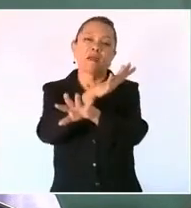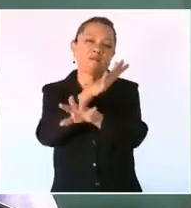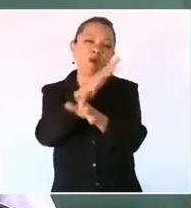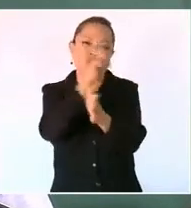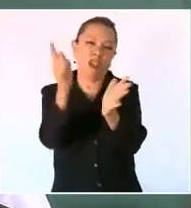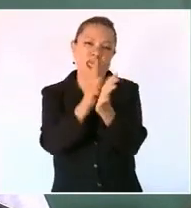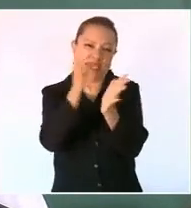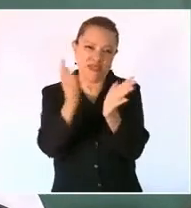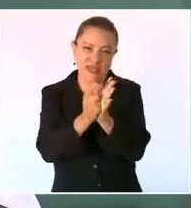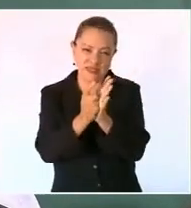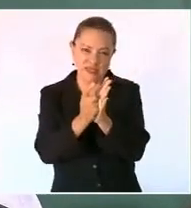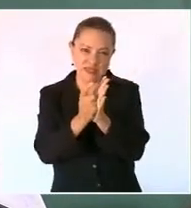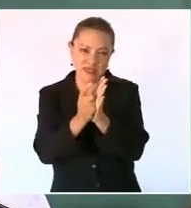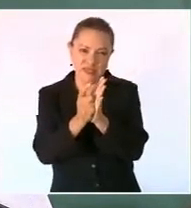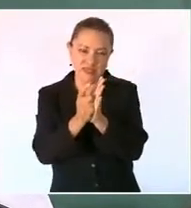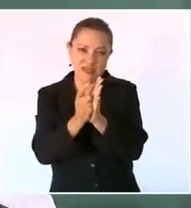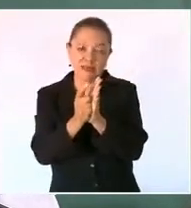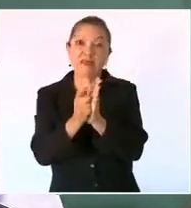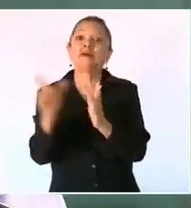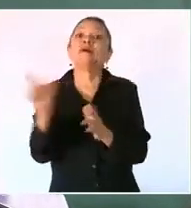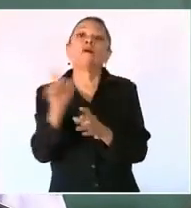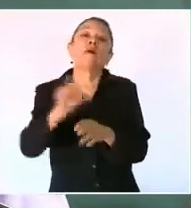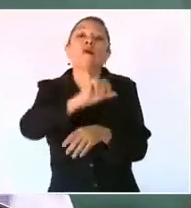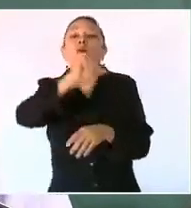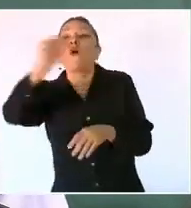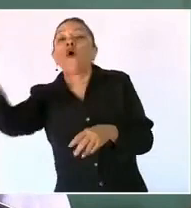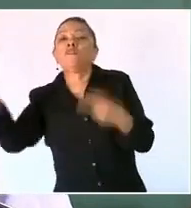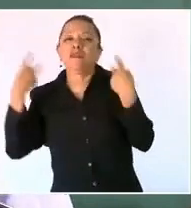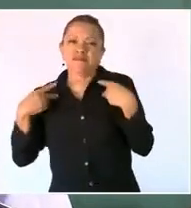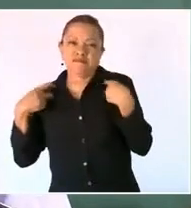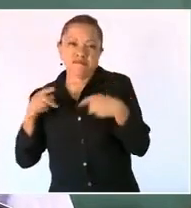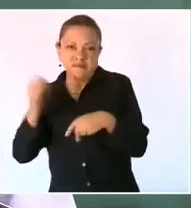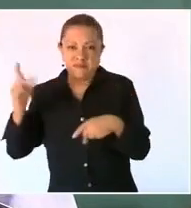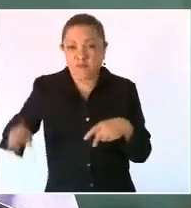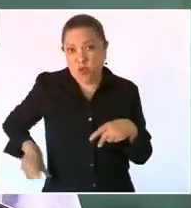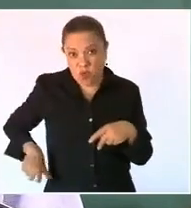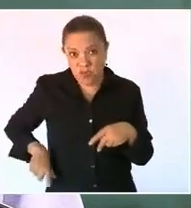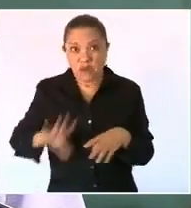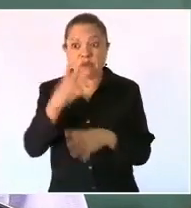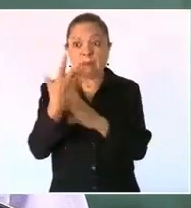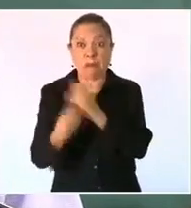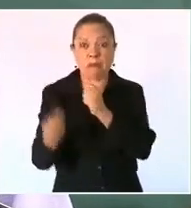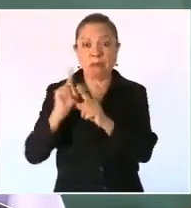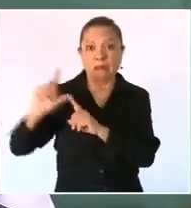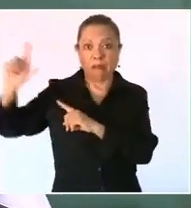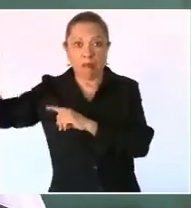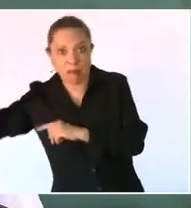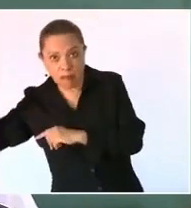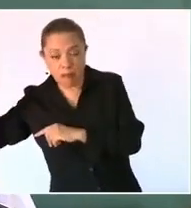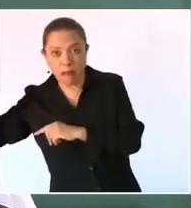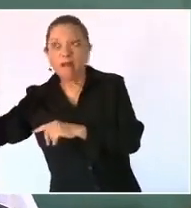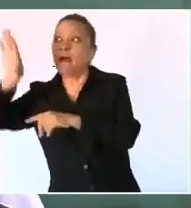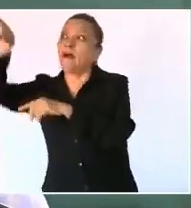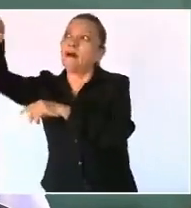cuando los conservadores ya perdidos fueron al extranjero a traer a un